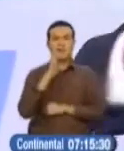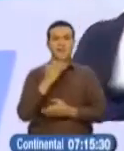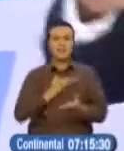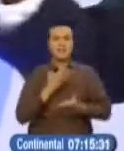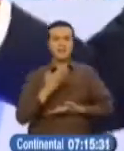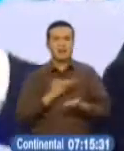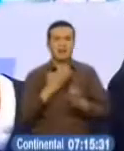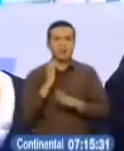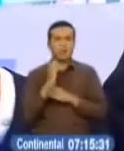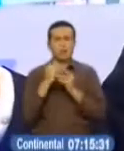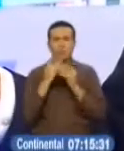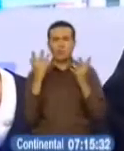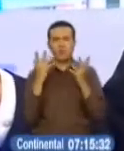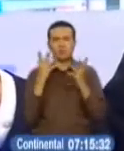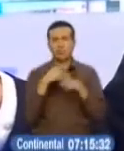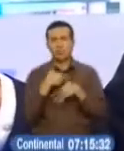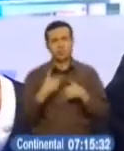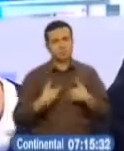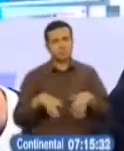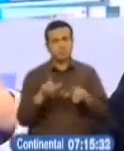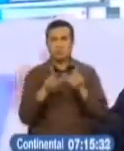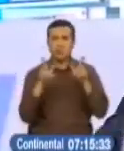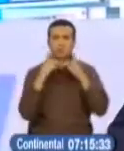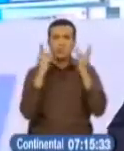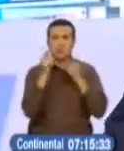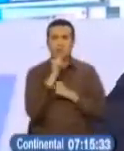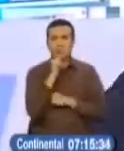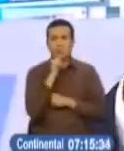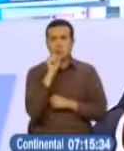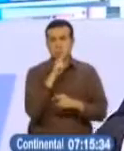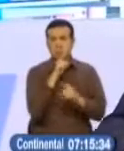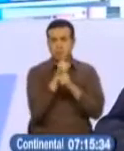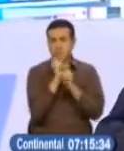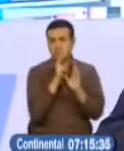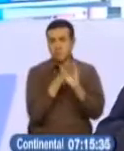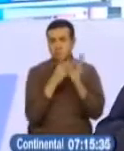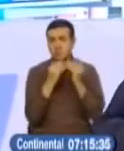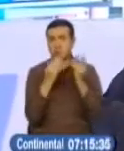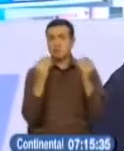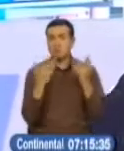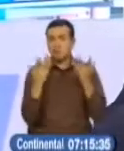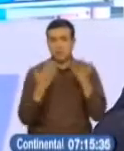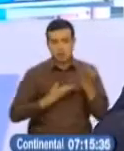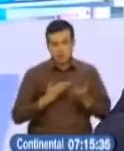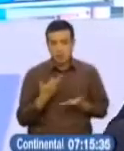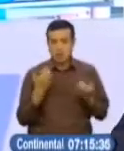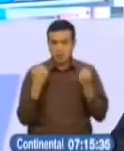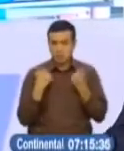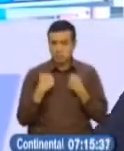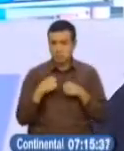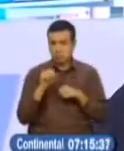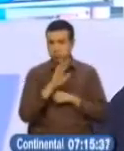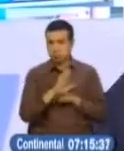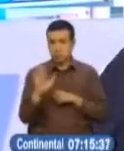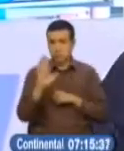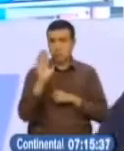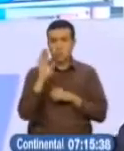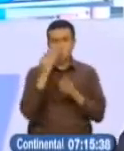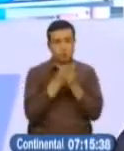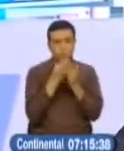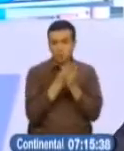plataformas que está abierta a todos los sectores, tanto públicos como privados, para participar en un gran esfuerzo que permita